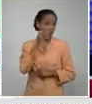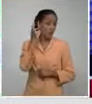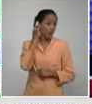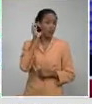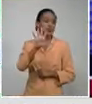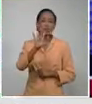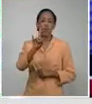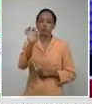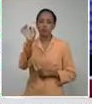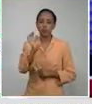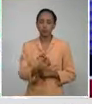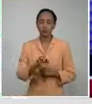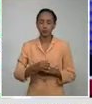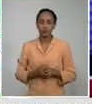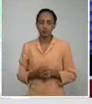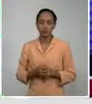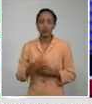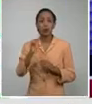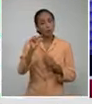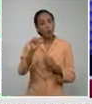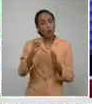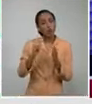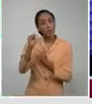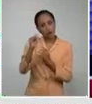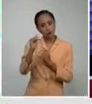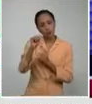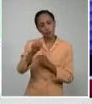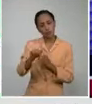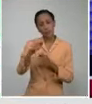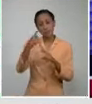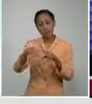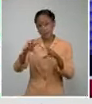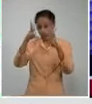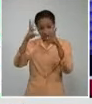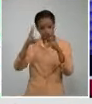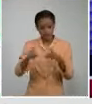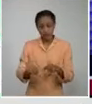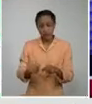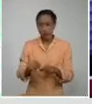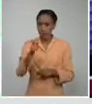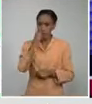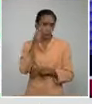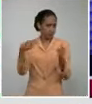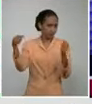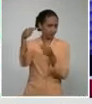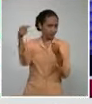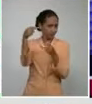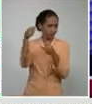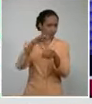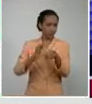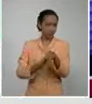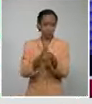51%, discretamente superior, pero en el acumulado el sexo masculino sigue siendo el